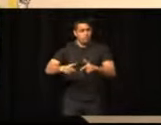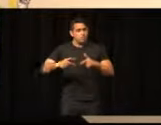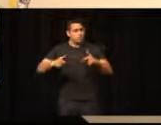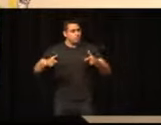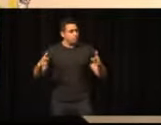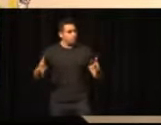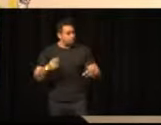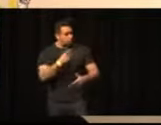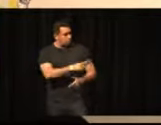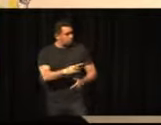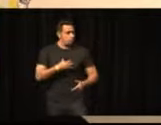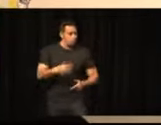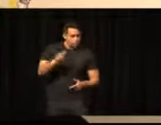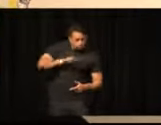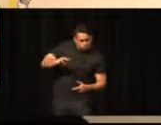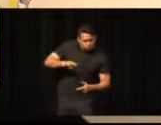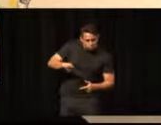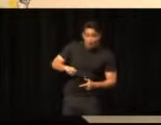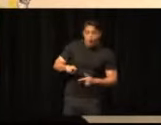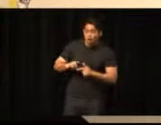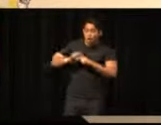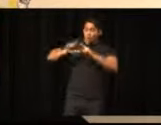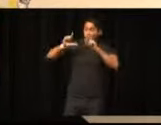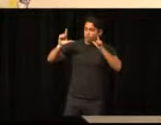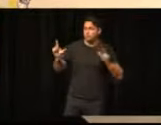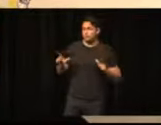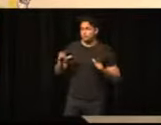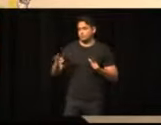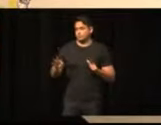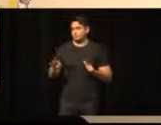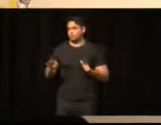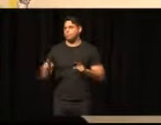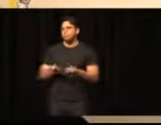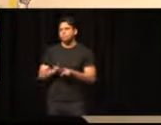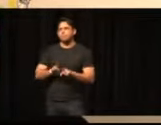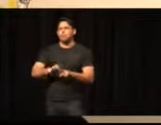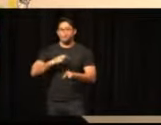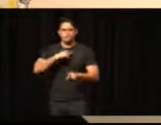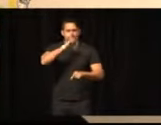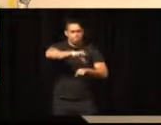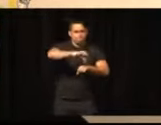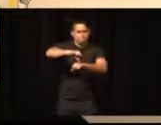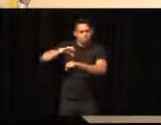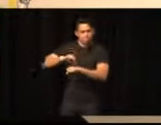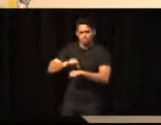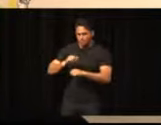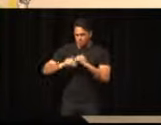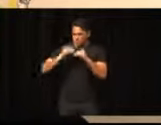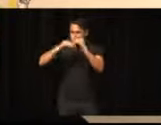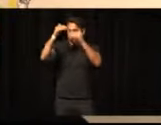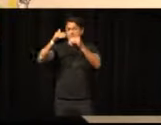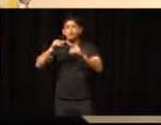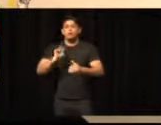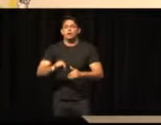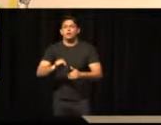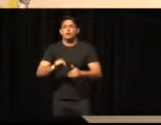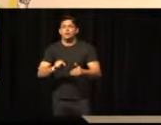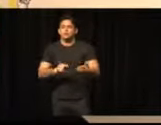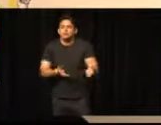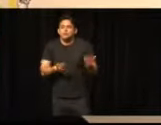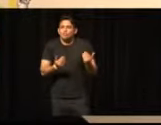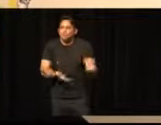esa ampliación de ese punto de vista. También tenemos los agentes de desarrollo local, que son nuestros jóvenes. Son